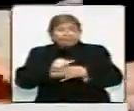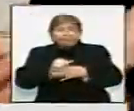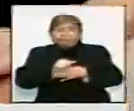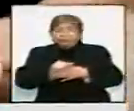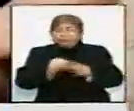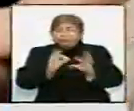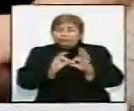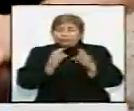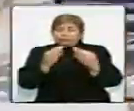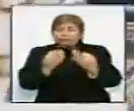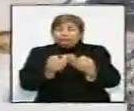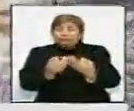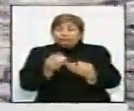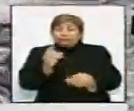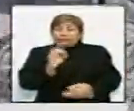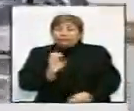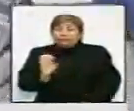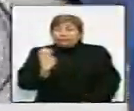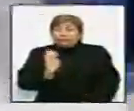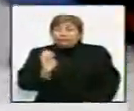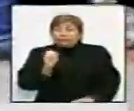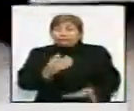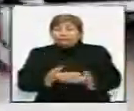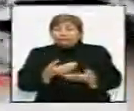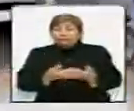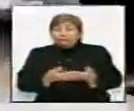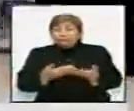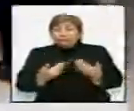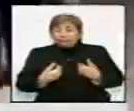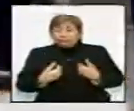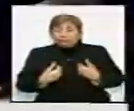plan familiar de emergencia y los roles que cada